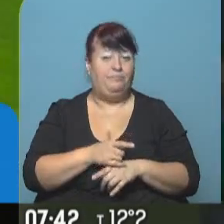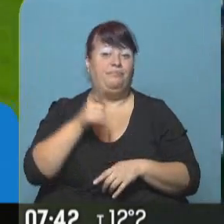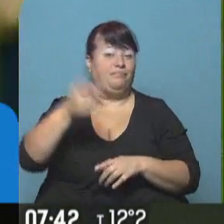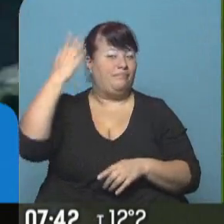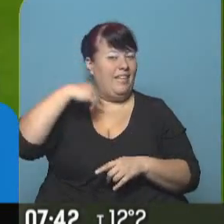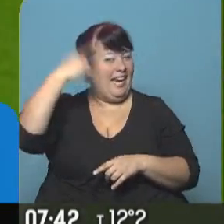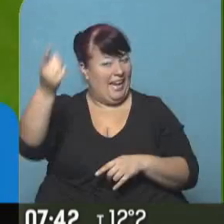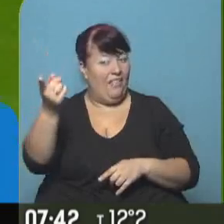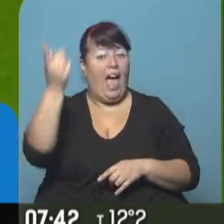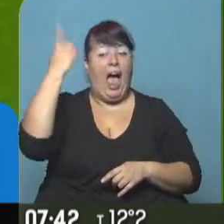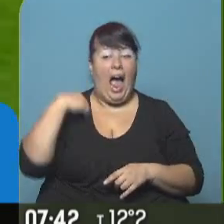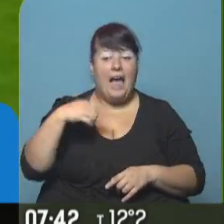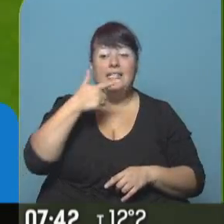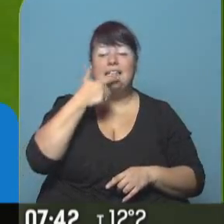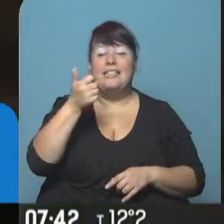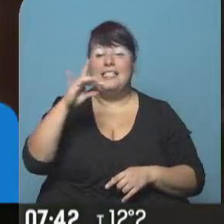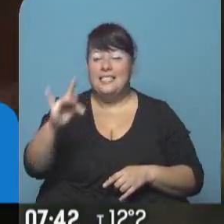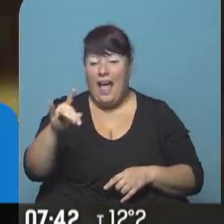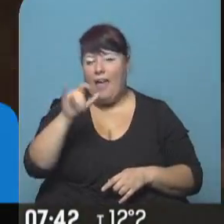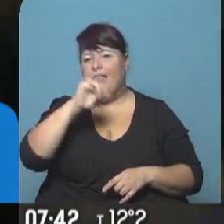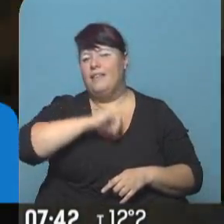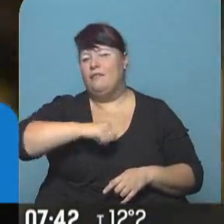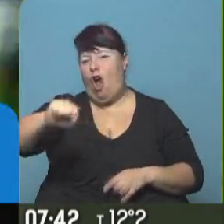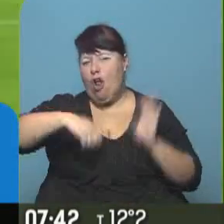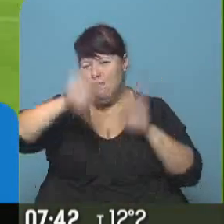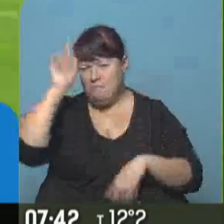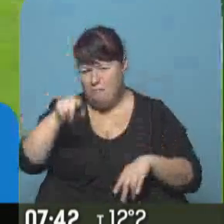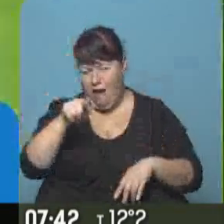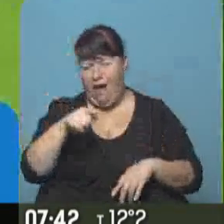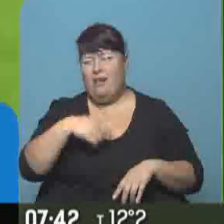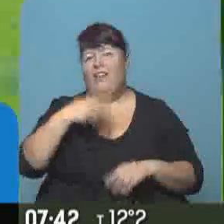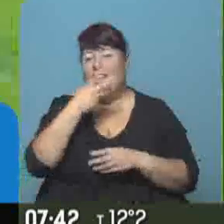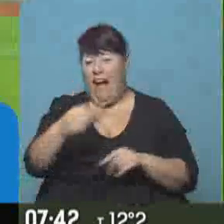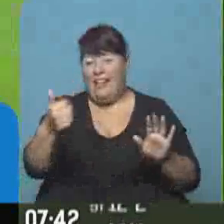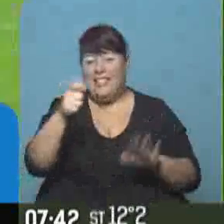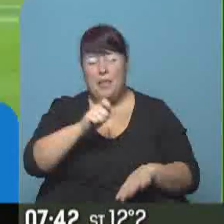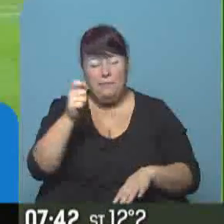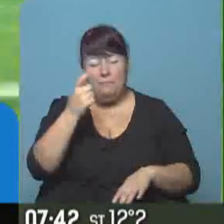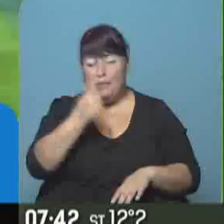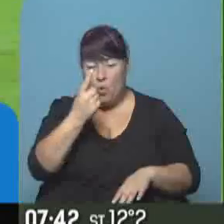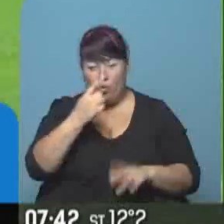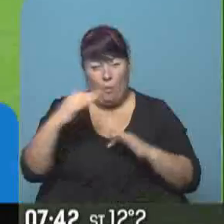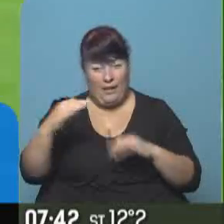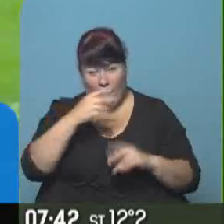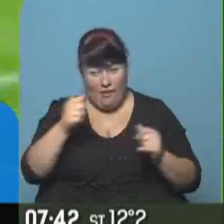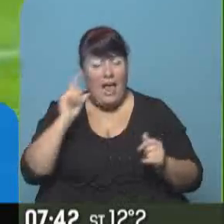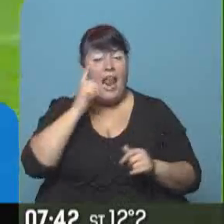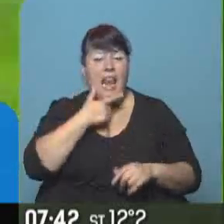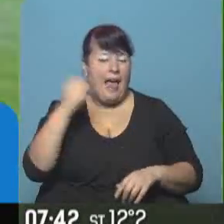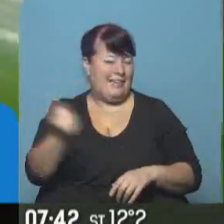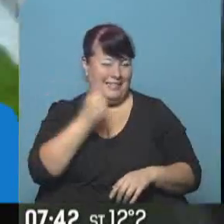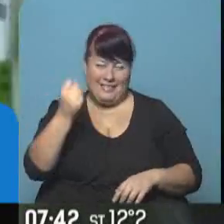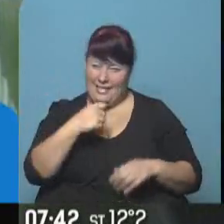en el partido de ida. Ayer, con José Sansú, goleador, faltando 6 para el final del partido, Lanús va por